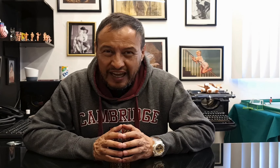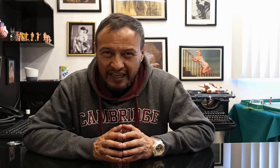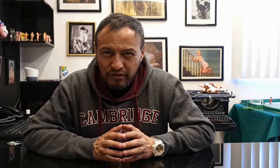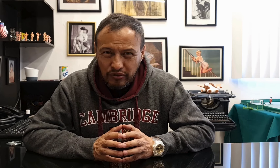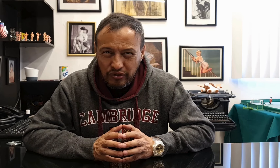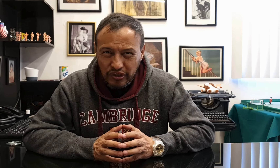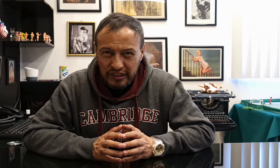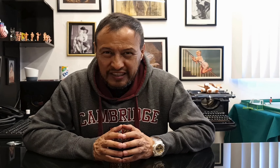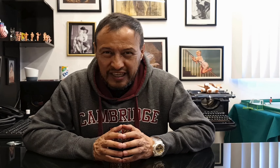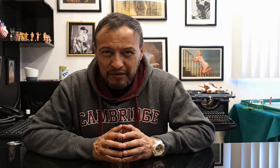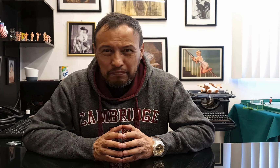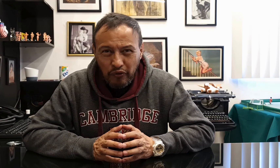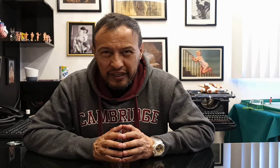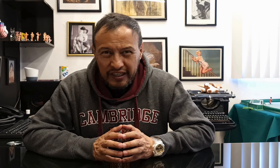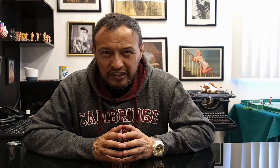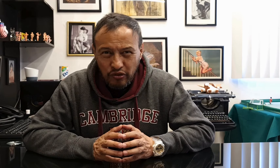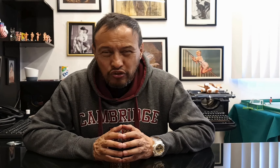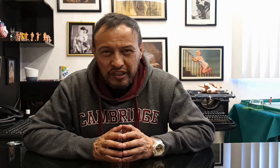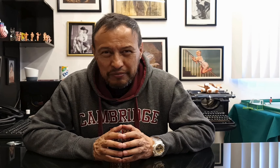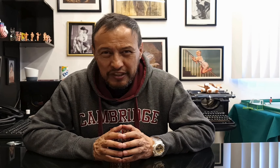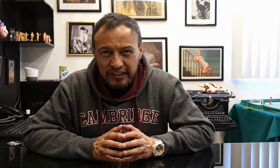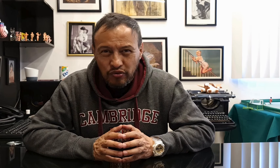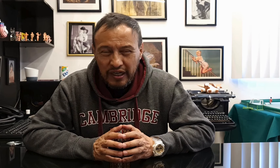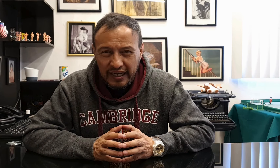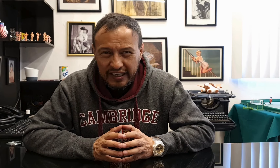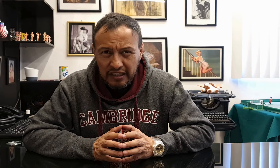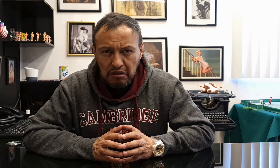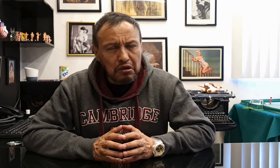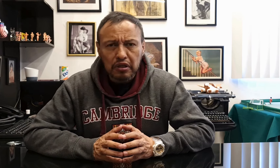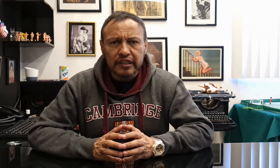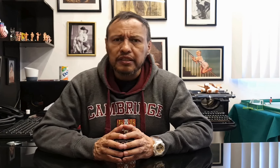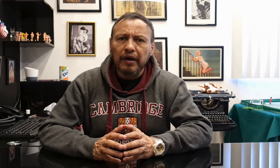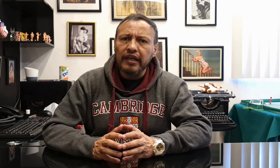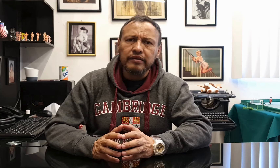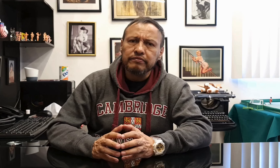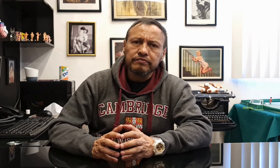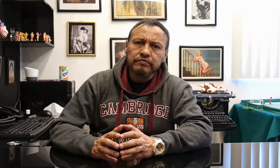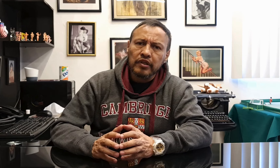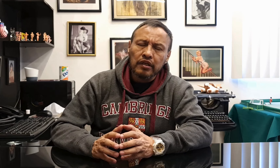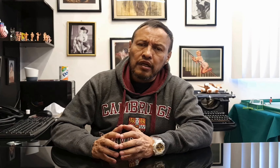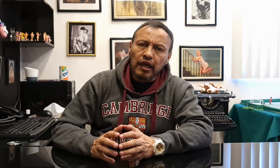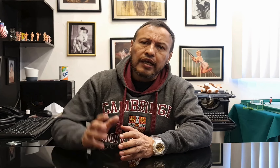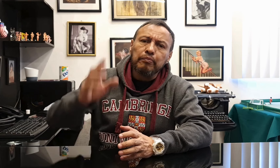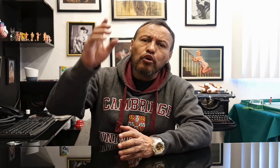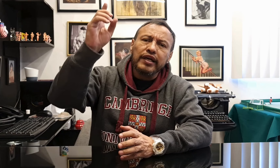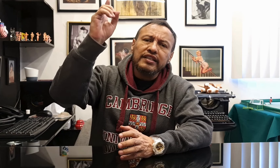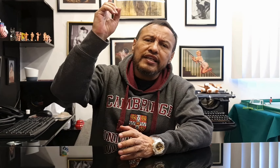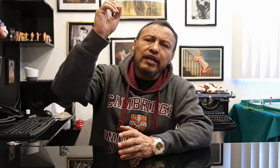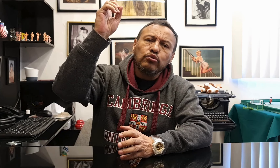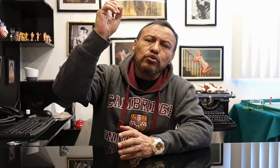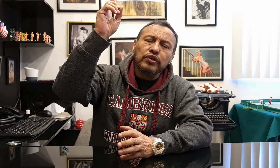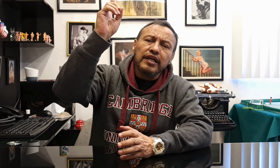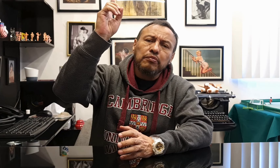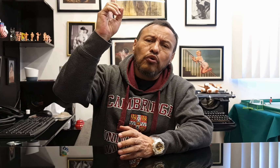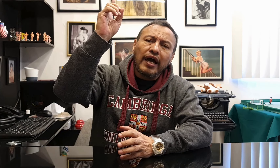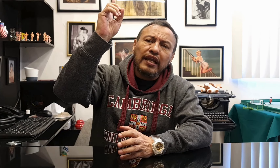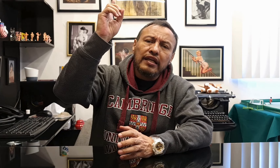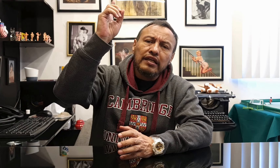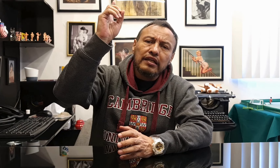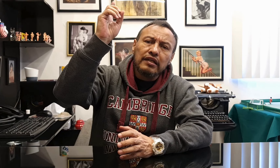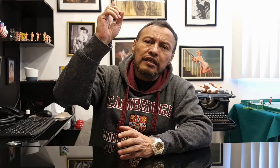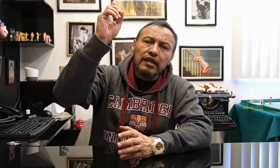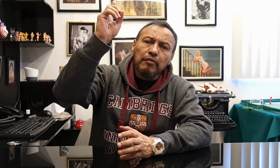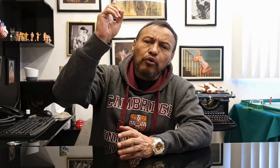el cargo y el poder contraviniendo a la ley, que se vale, que porque él tiene autoridad